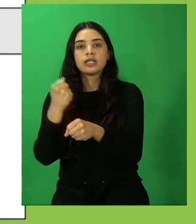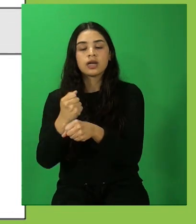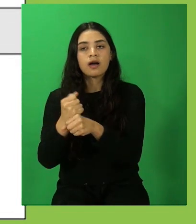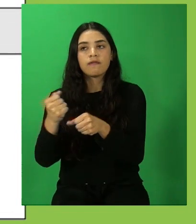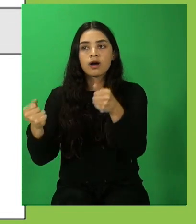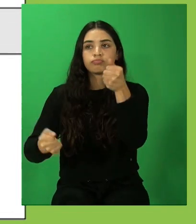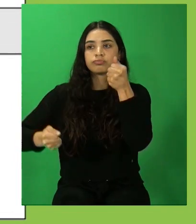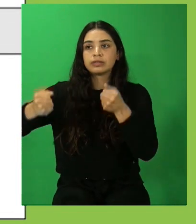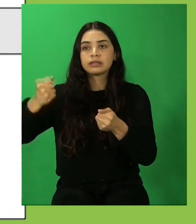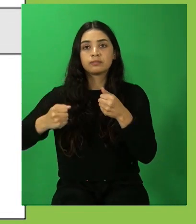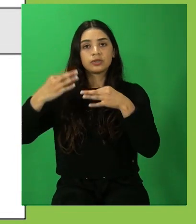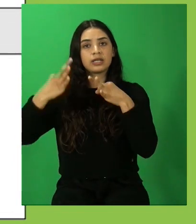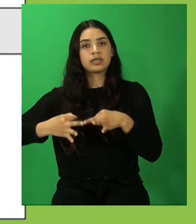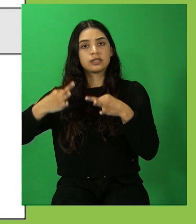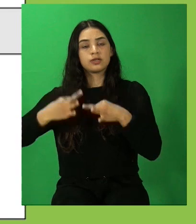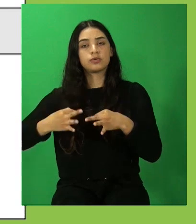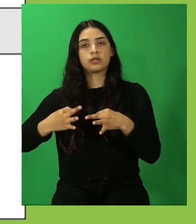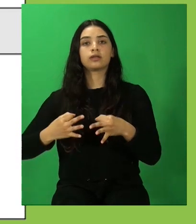la seguridad.